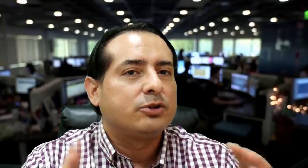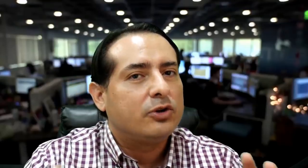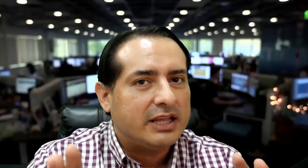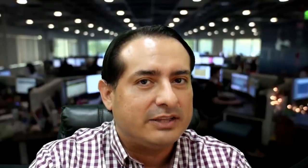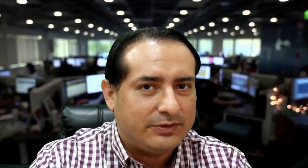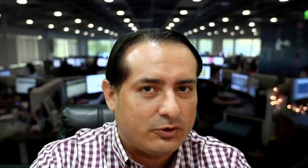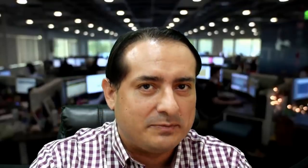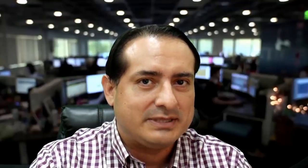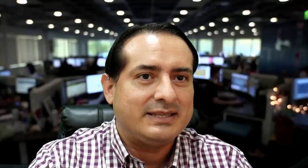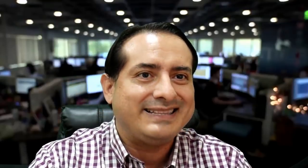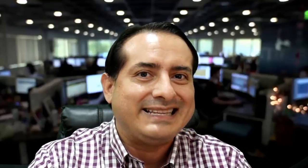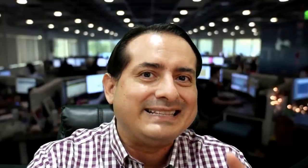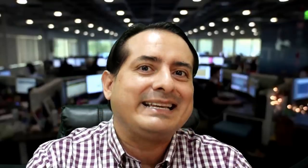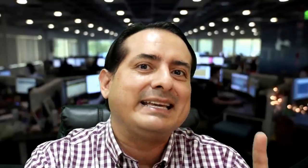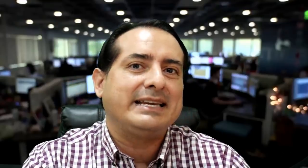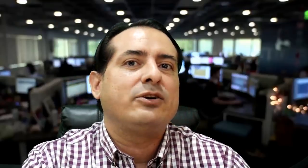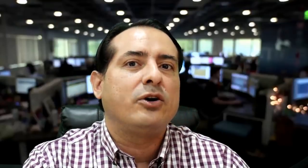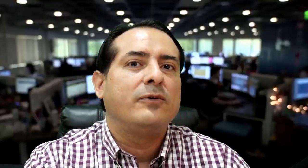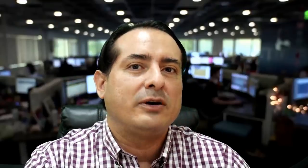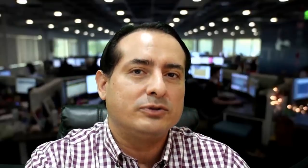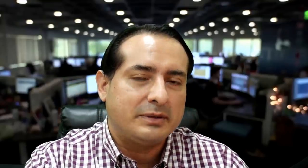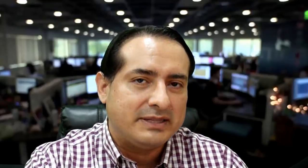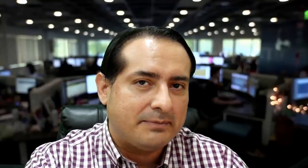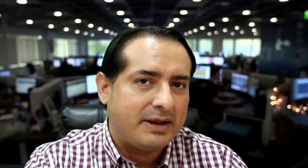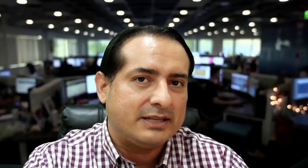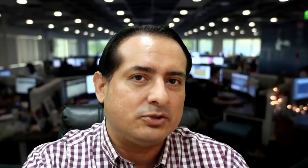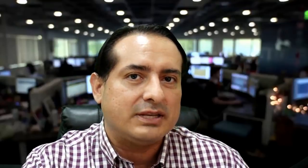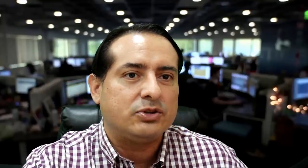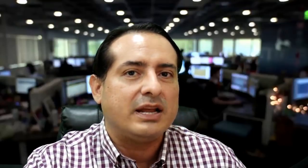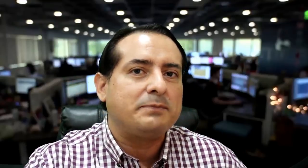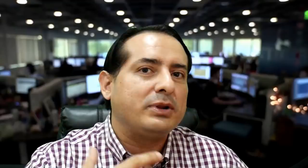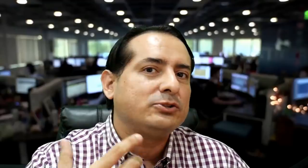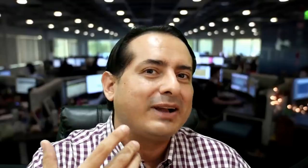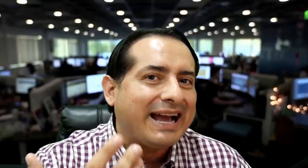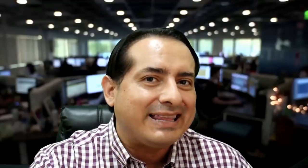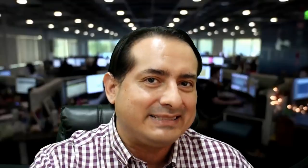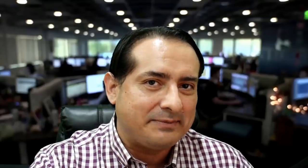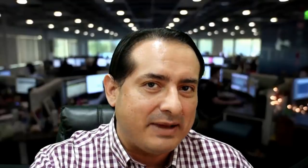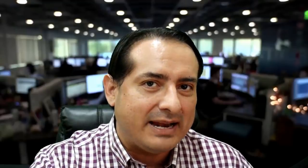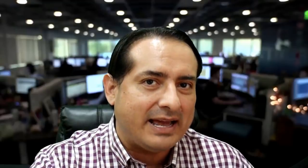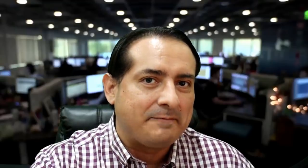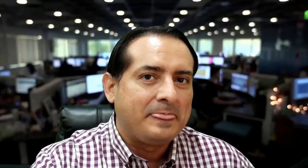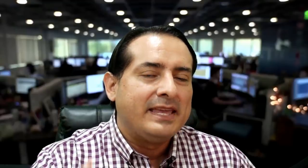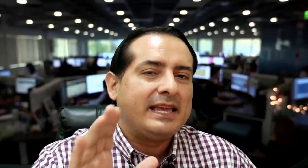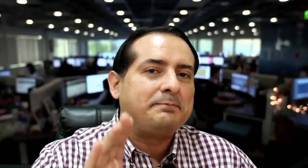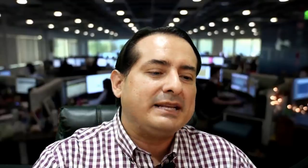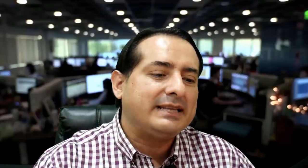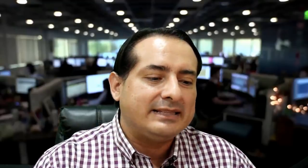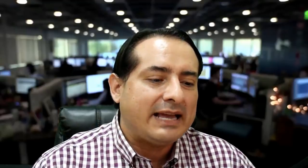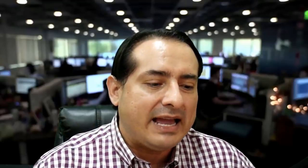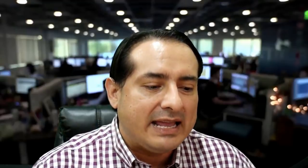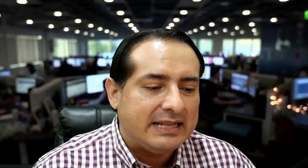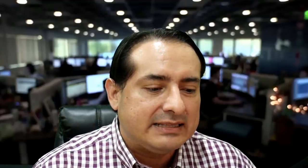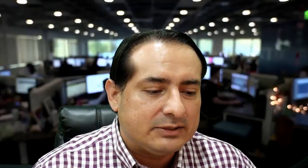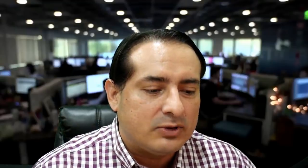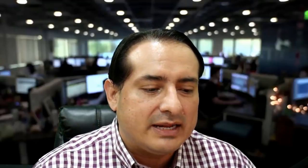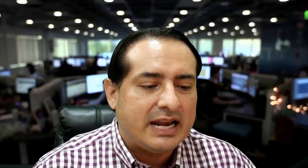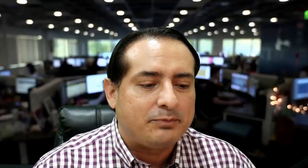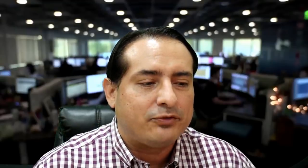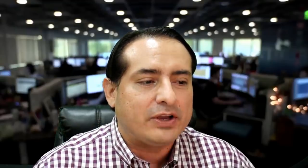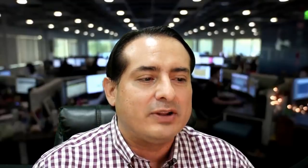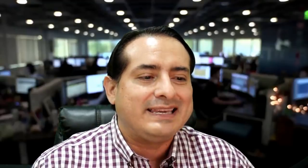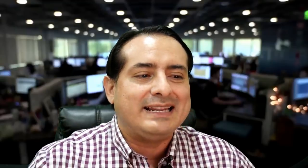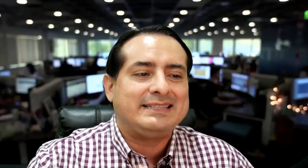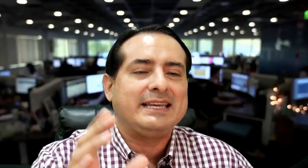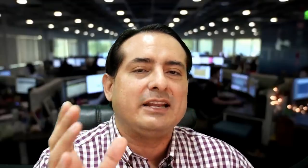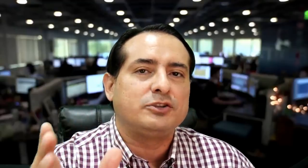esto lo identificó el presidente desde que llegó justamente a palacio nacional y por eso cada semana él presenta el titular de